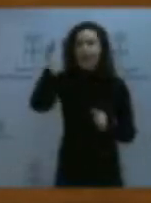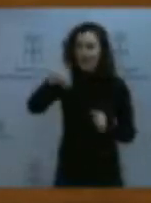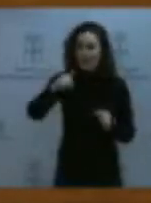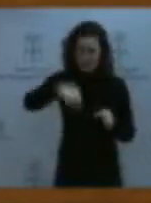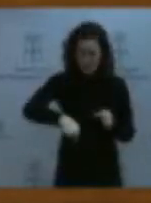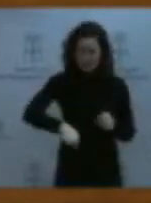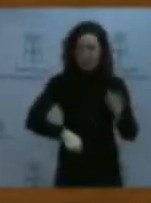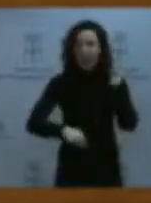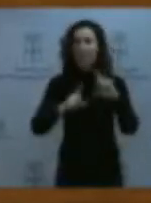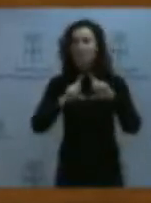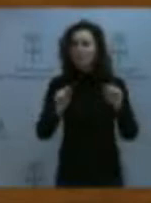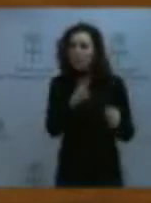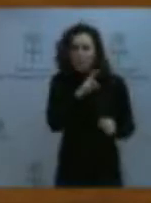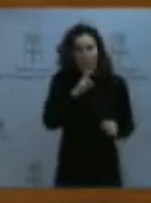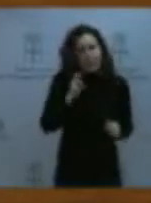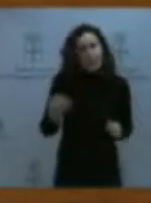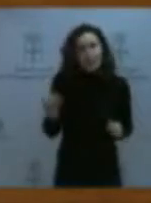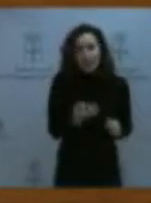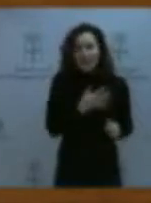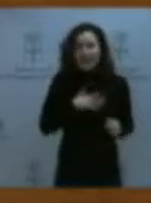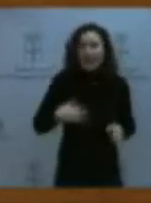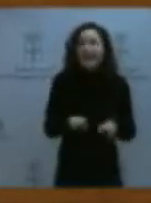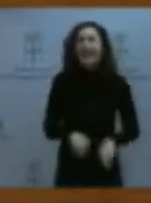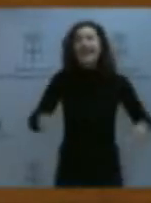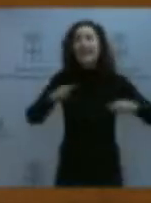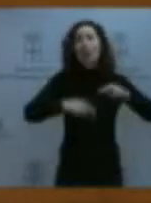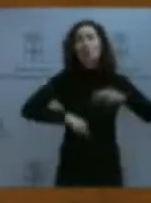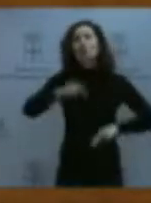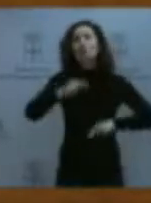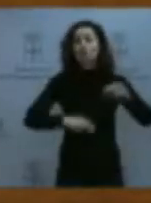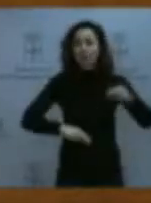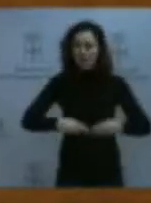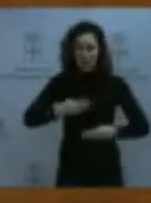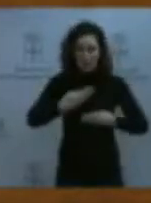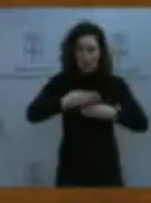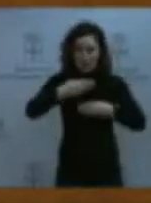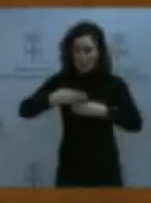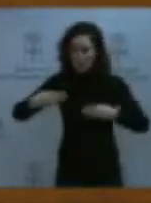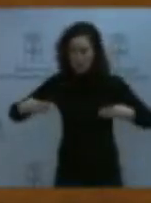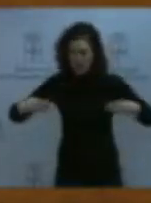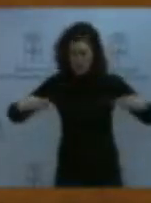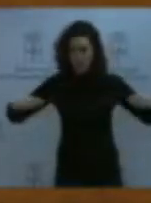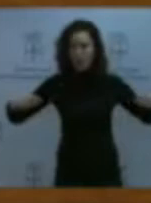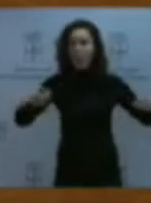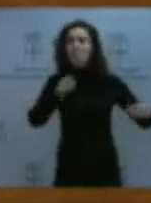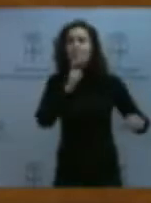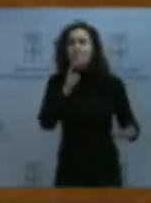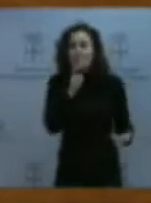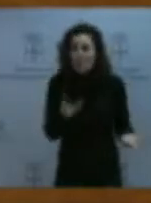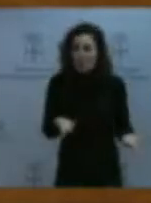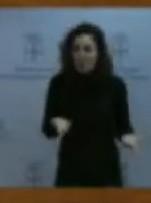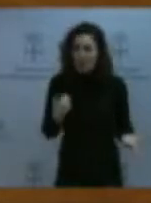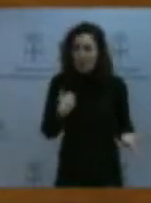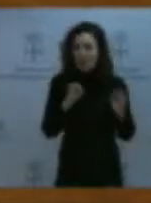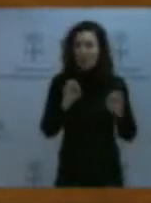la reconstrucción de ese muro caído que ya nosotros planteamos en la Comisión de Cultura y que también ha hecho referencia el